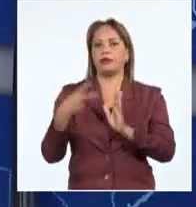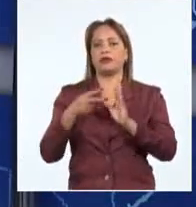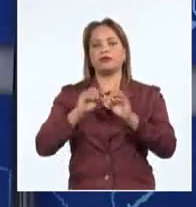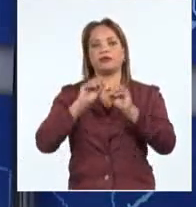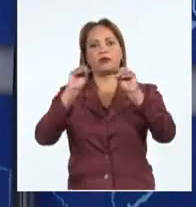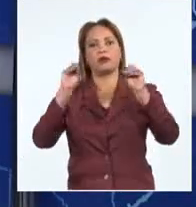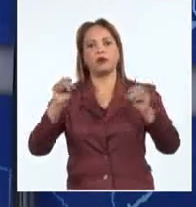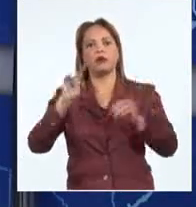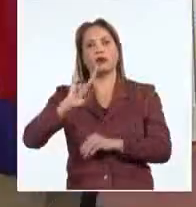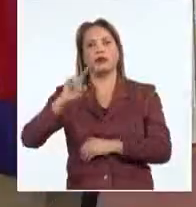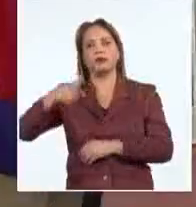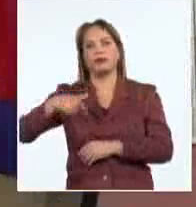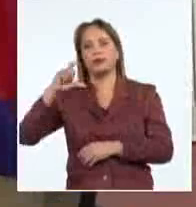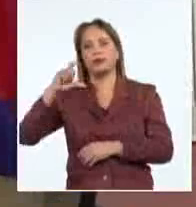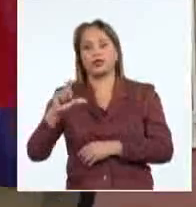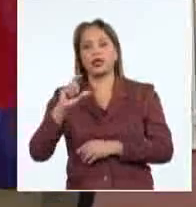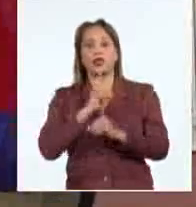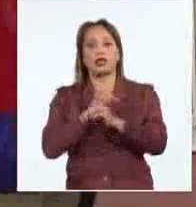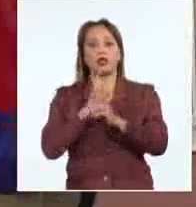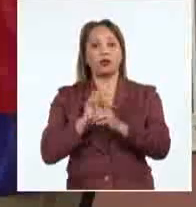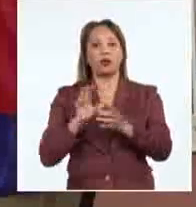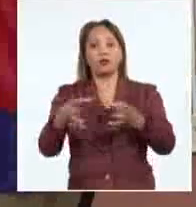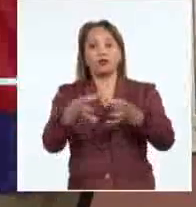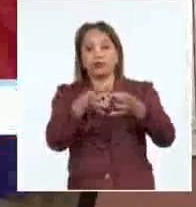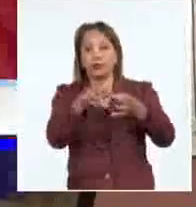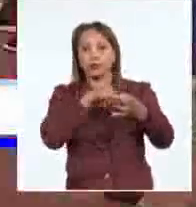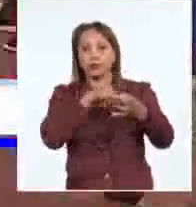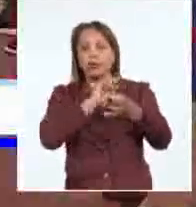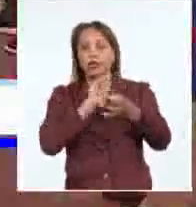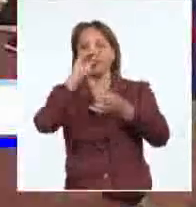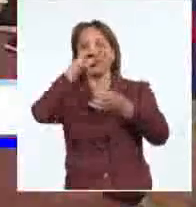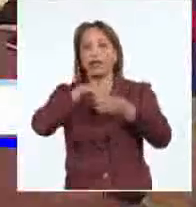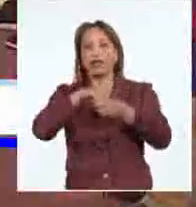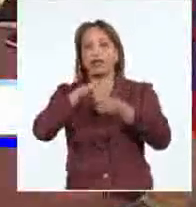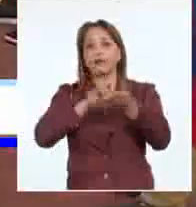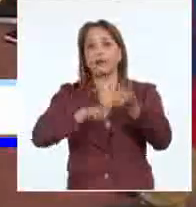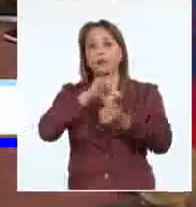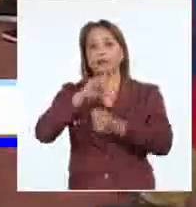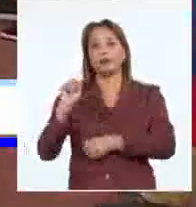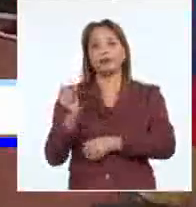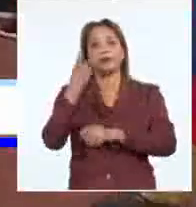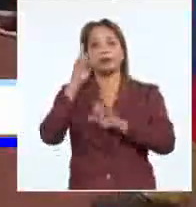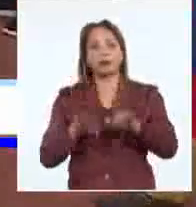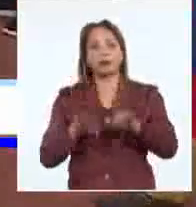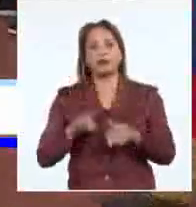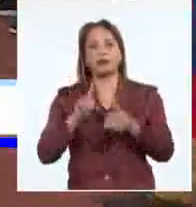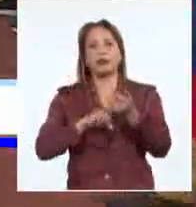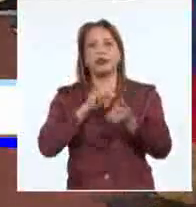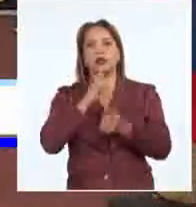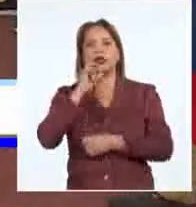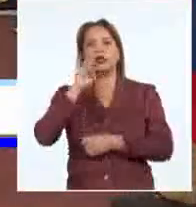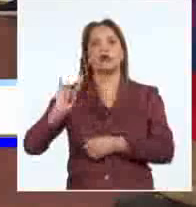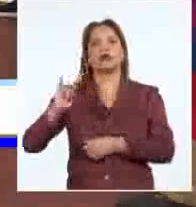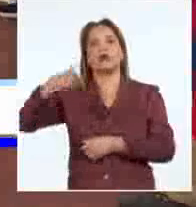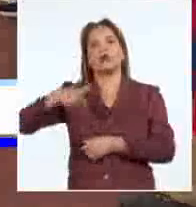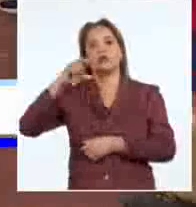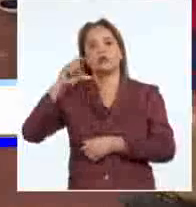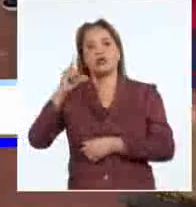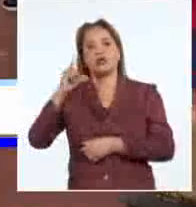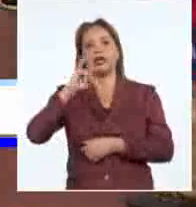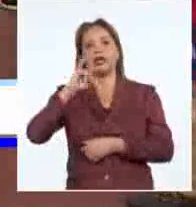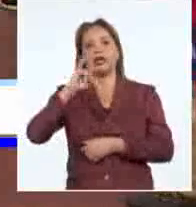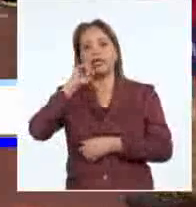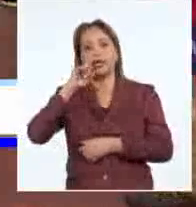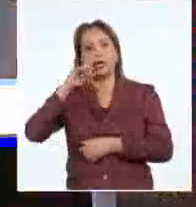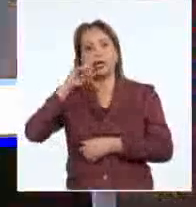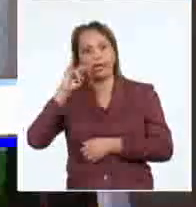Jóvenes Comunistas. En el encuentro, la integrante del Comité Central y primera secretaria del Comité Nacional de la UJC, Aylín Álvarez